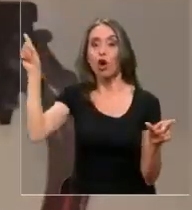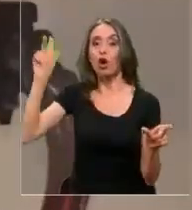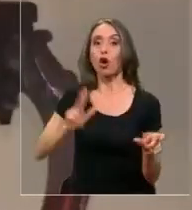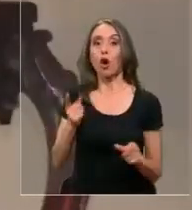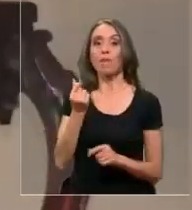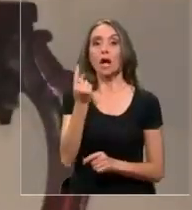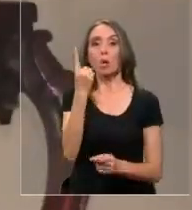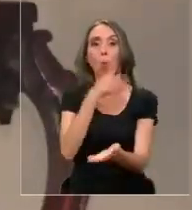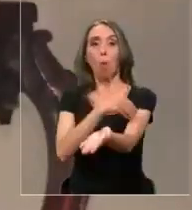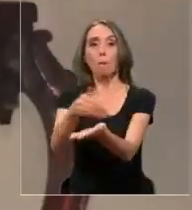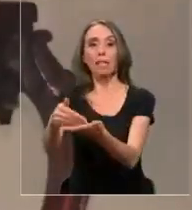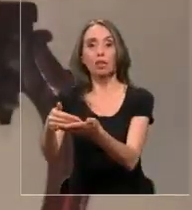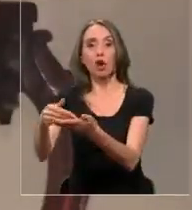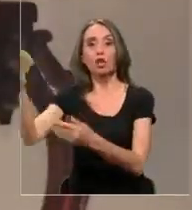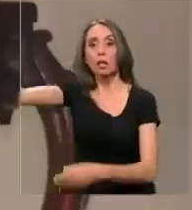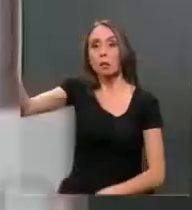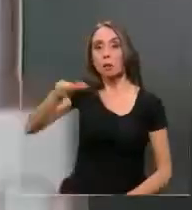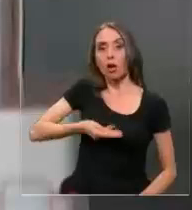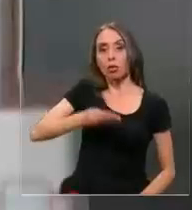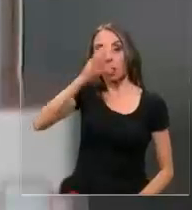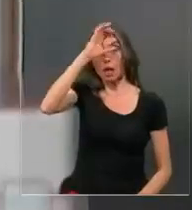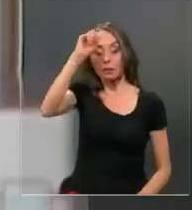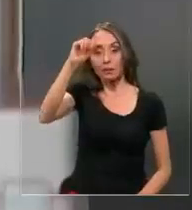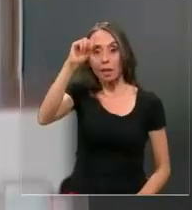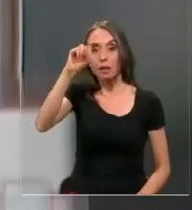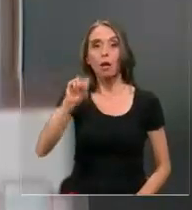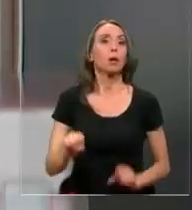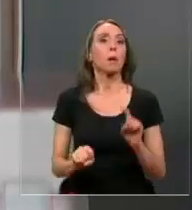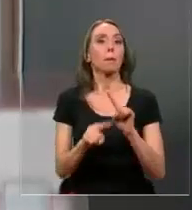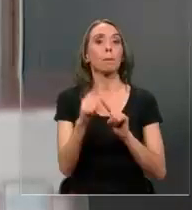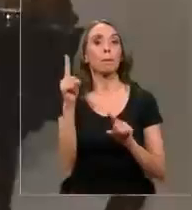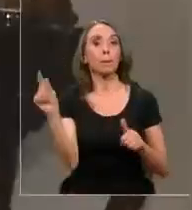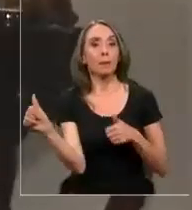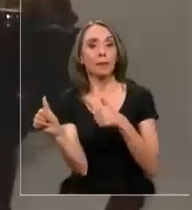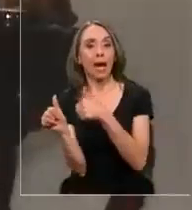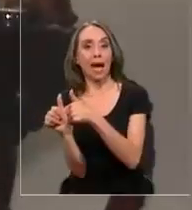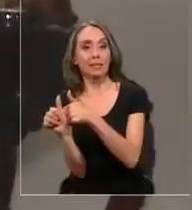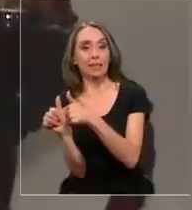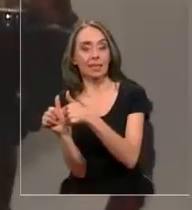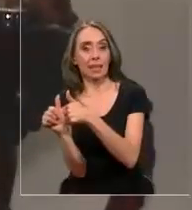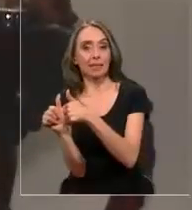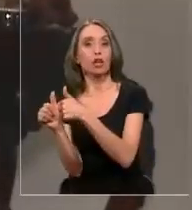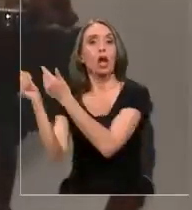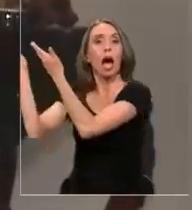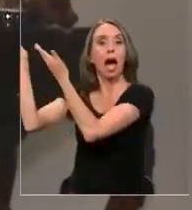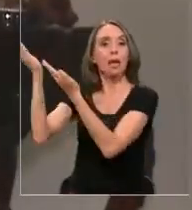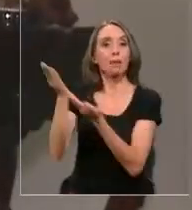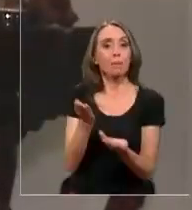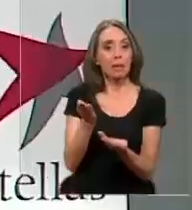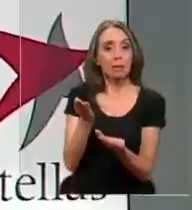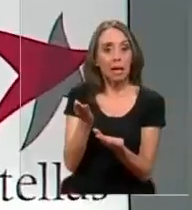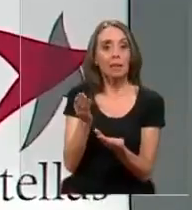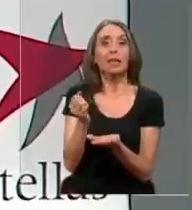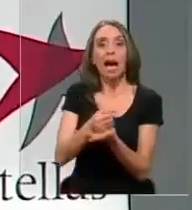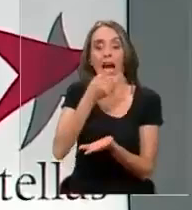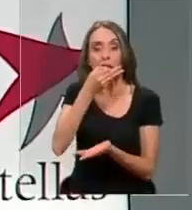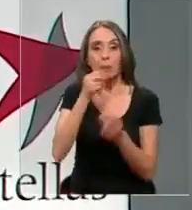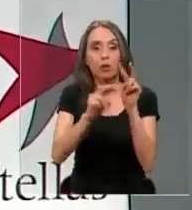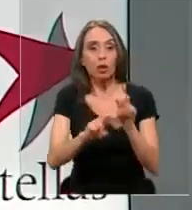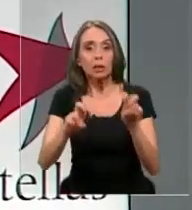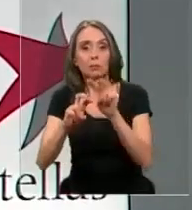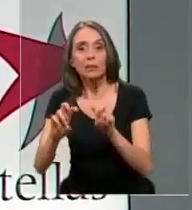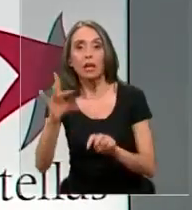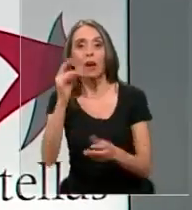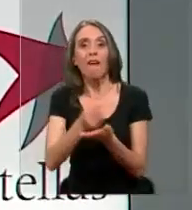cobró un millón primero debía dejar a santiago ese fue el primer acercamiento que tuvo cesar con la importación de medicamentos investigando